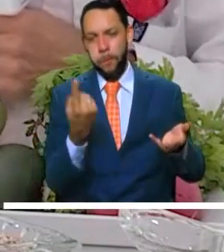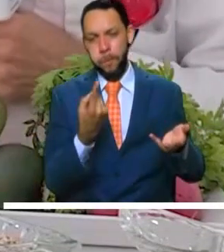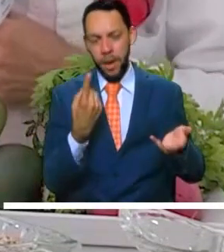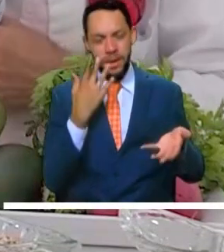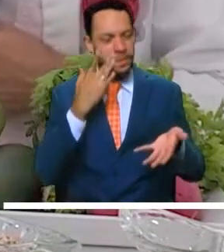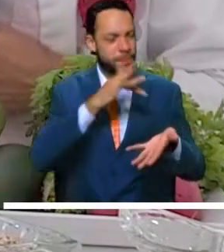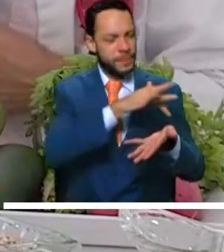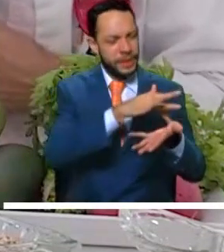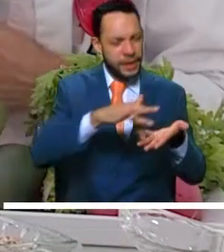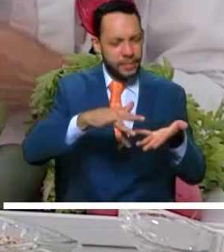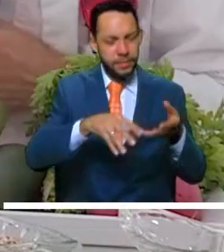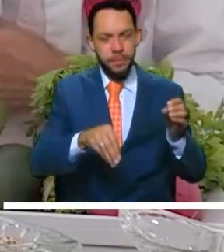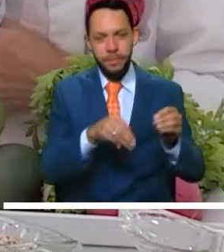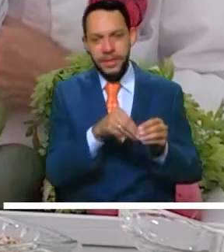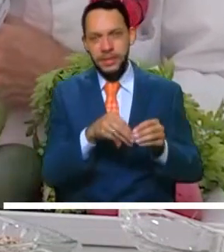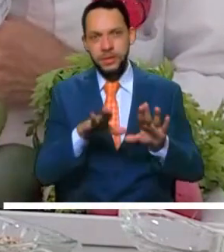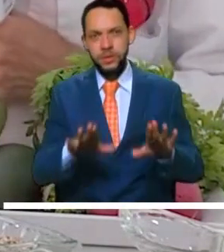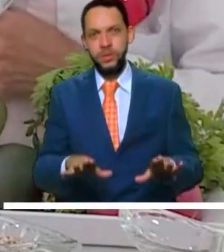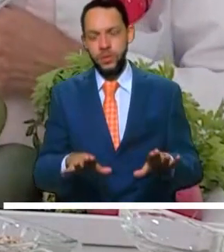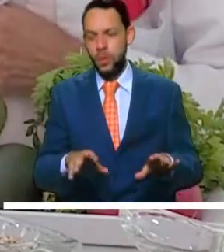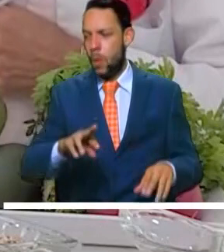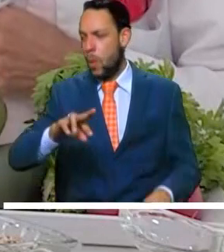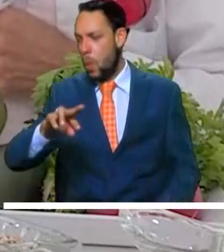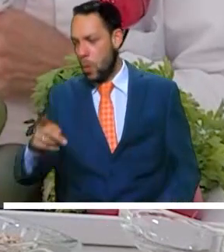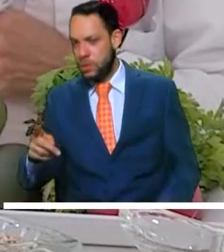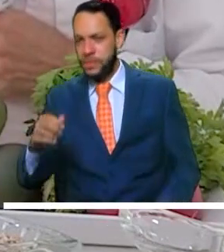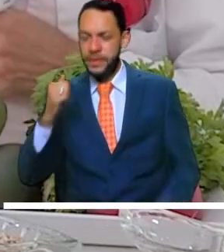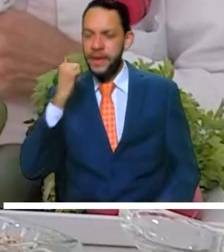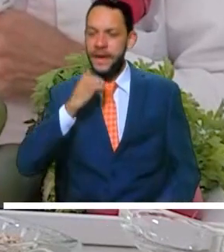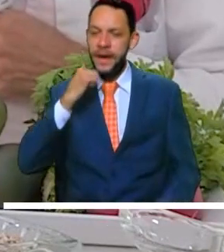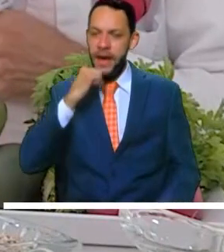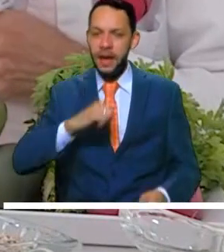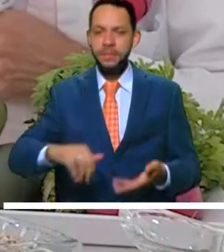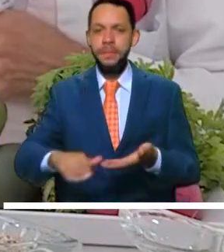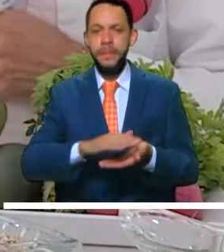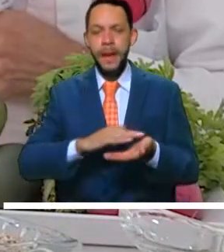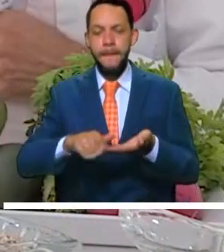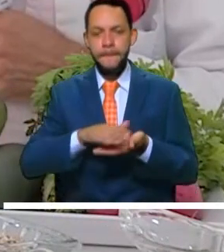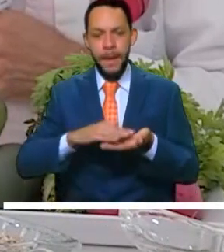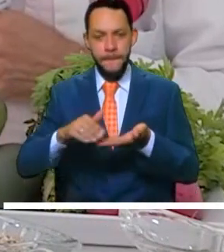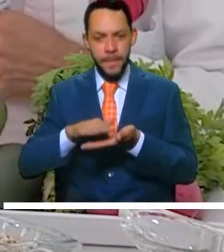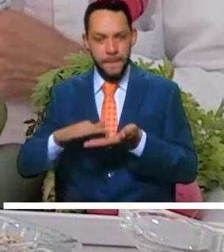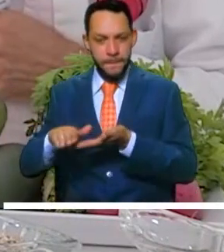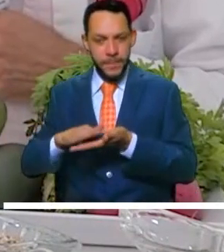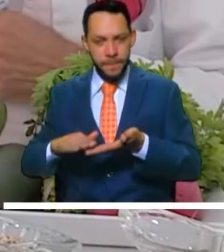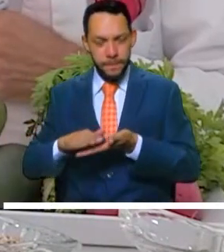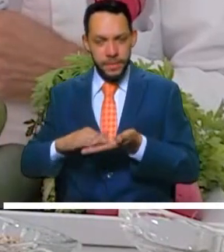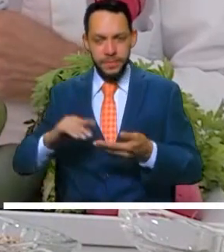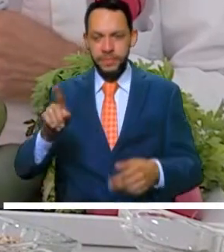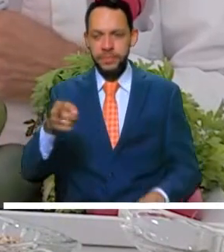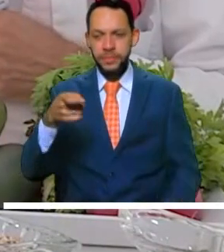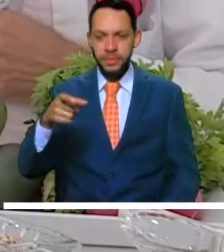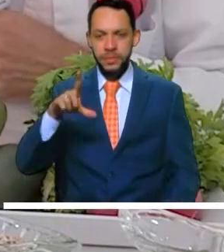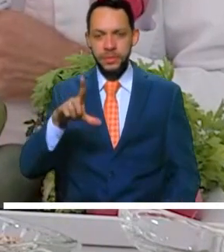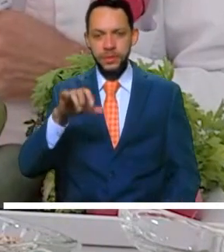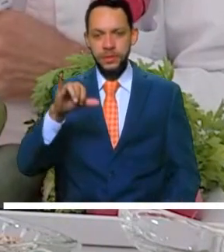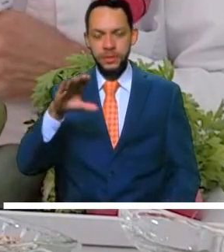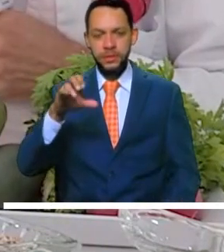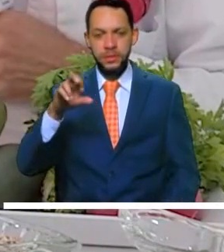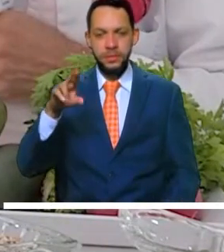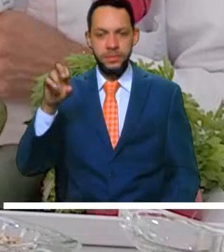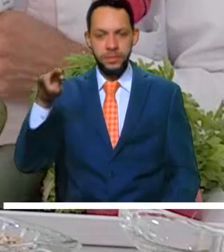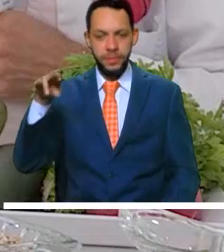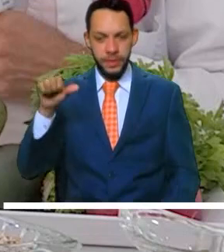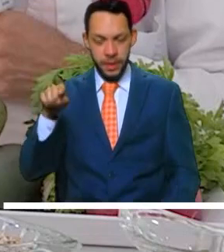¿Qué otro producto? Este es un... Tenemos el lavaloza, que es a base de glicerina. O sea, para las personas que, por ejemplo, sufren de